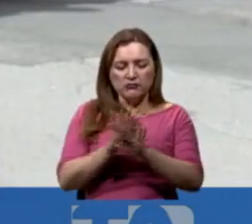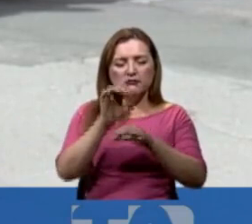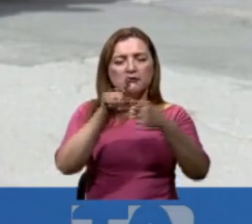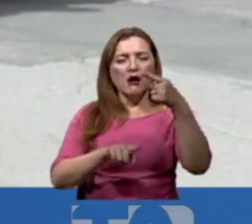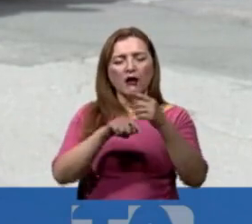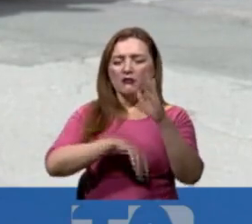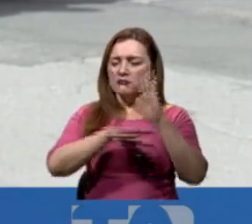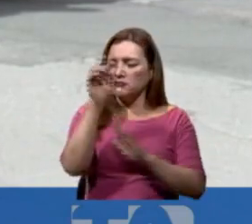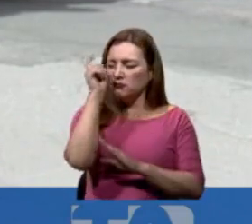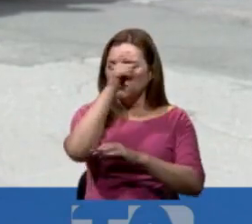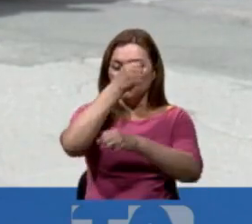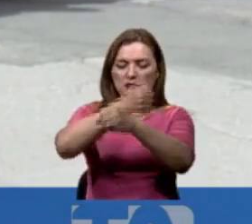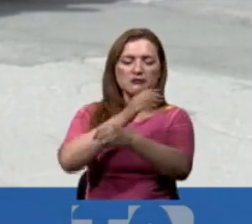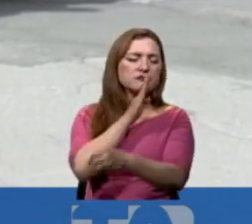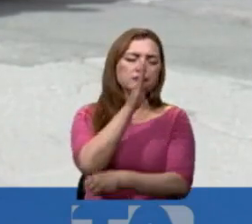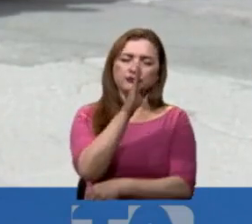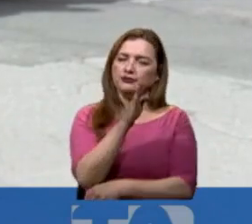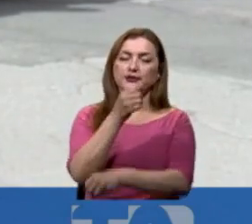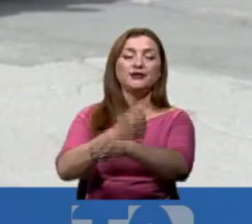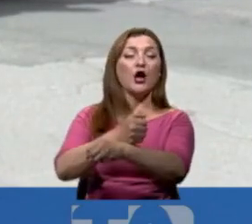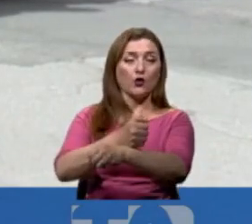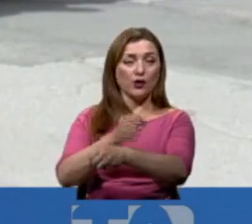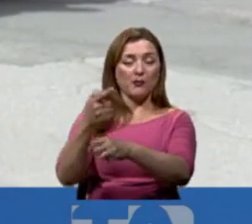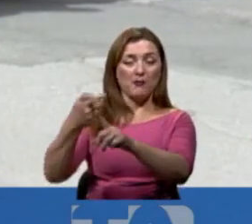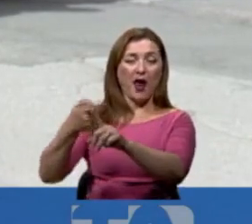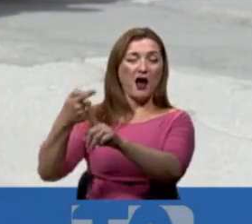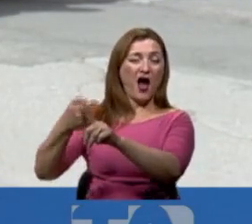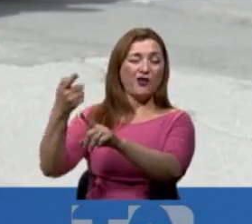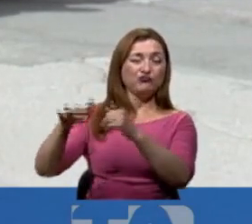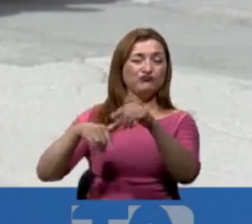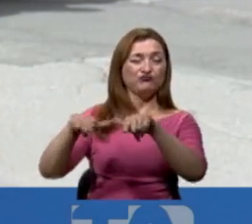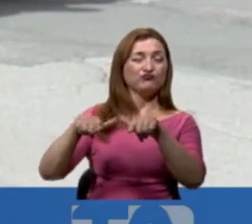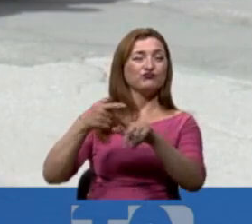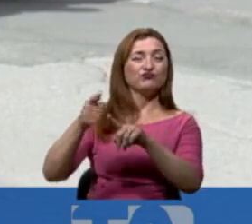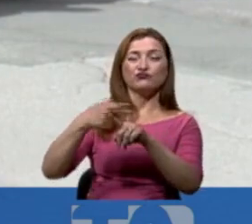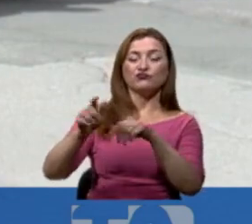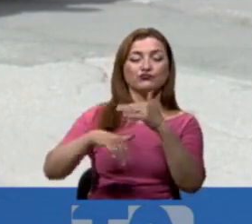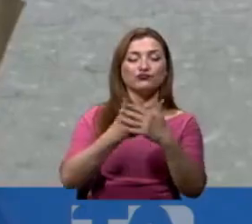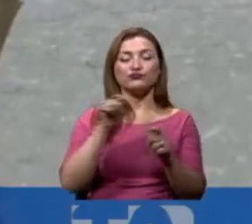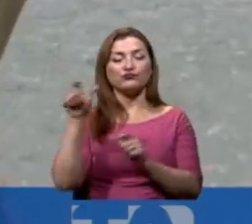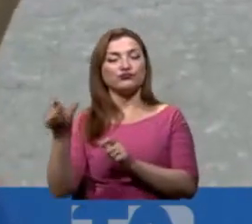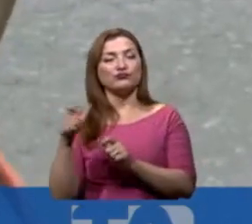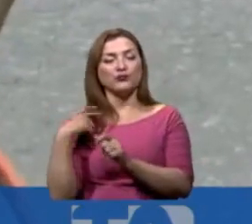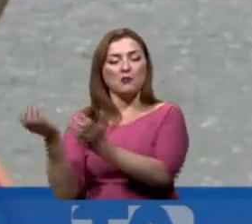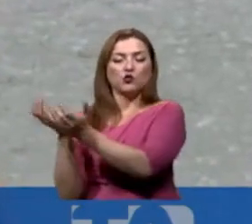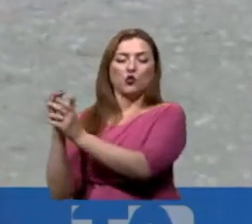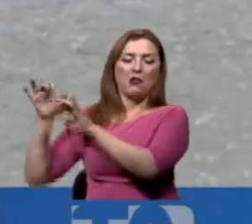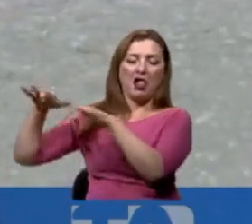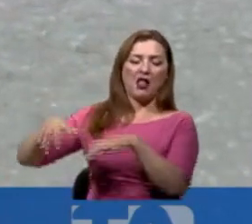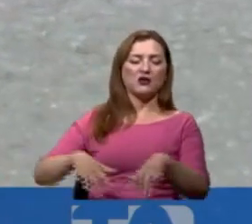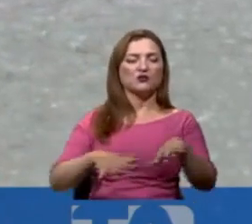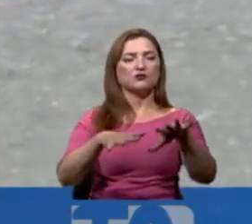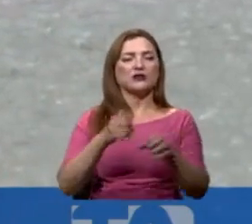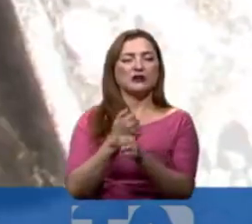ha sido San Roque. Por lo que, como sabemos, en el mercado baja mucha basura. Iván agrega que esto no